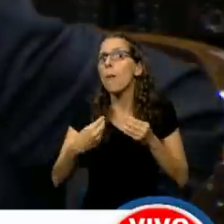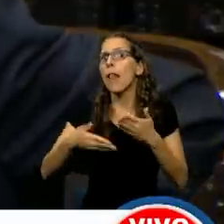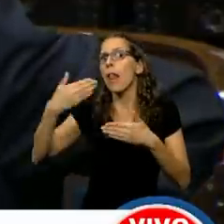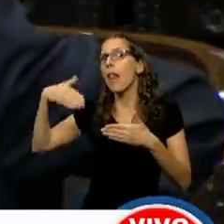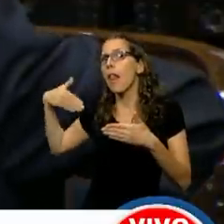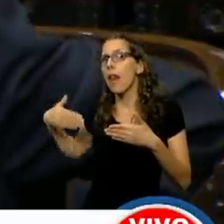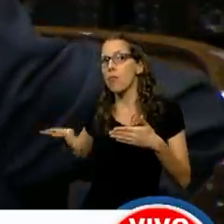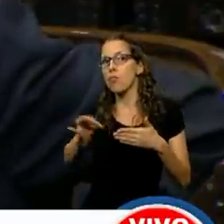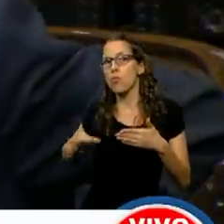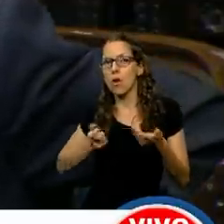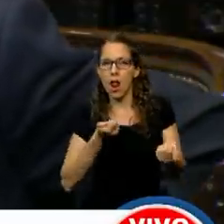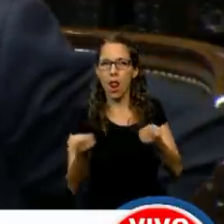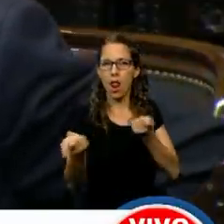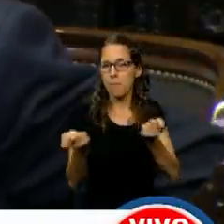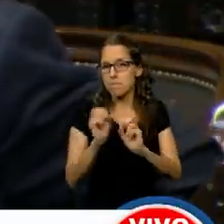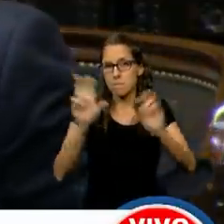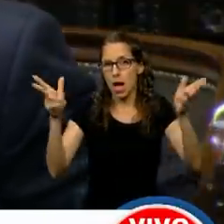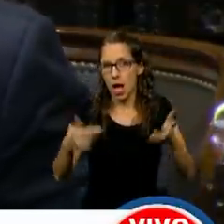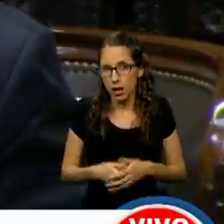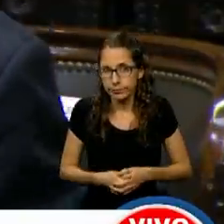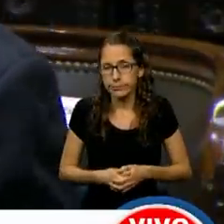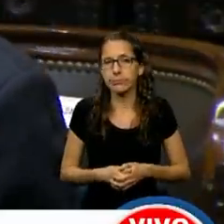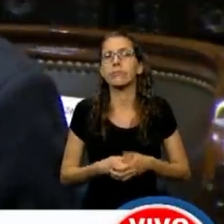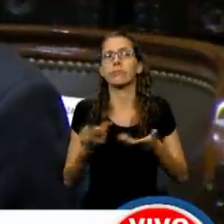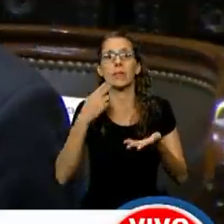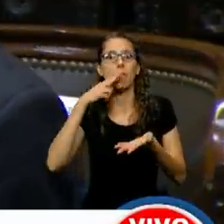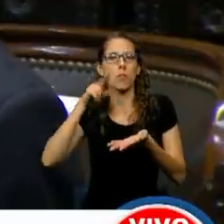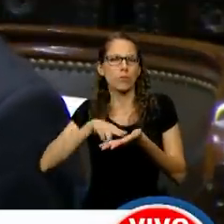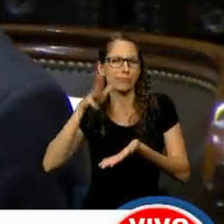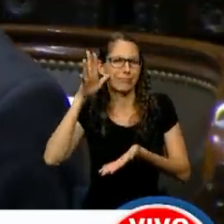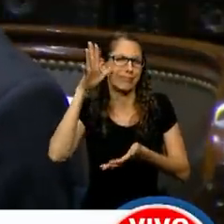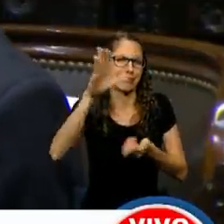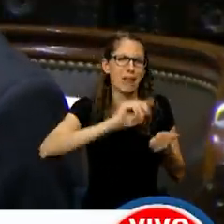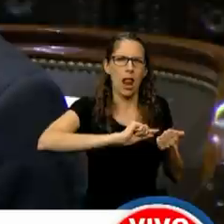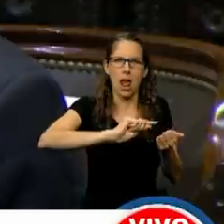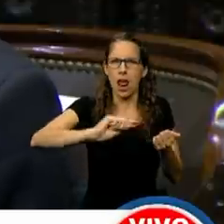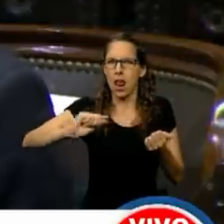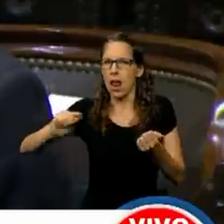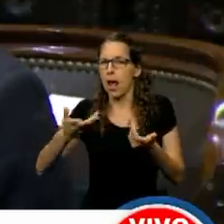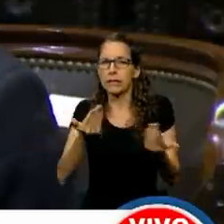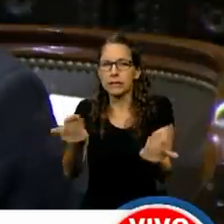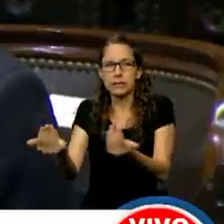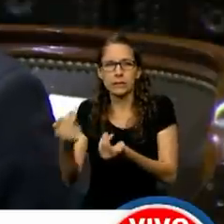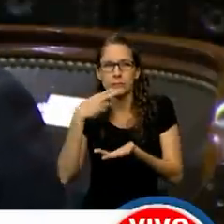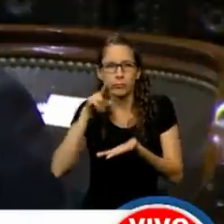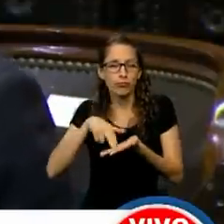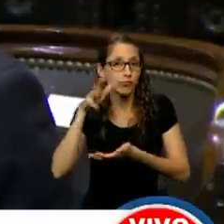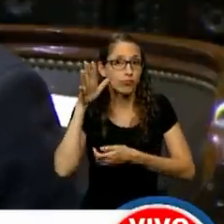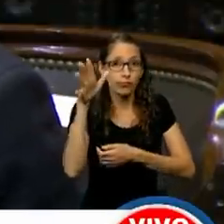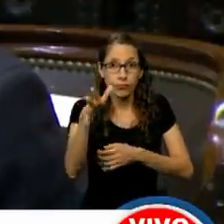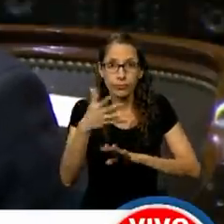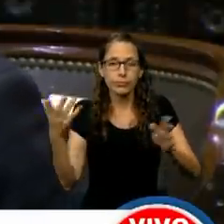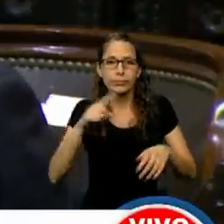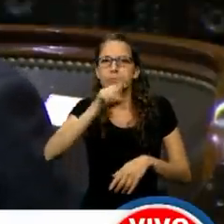del estado el peso excesivo de la carga tributaria el señor presidente hace inviable o hace